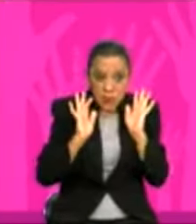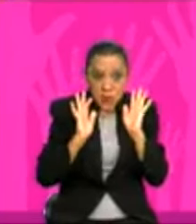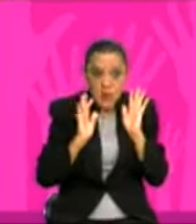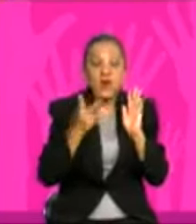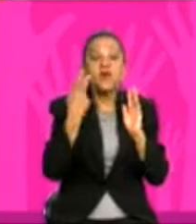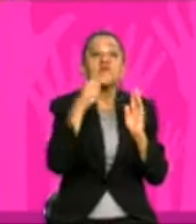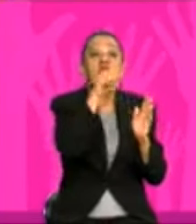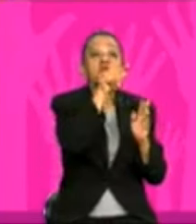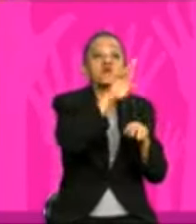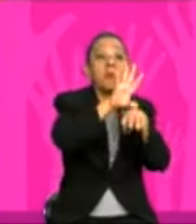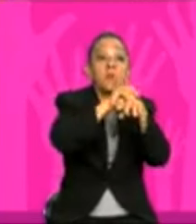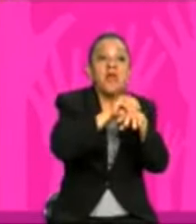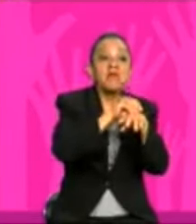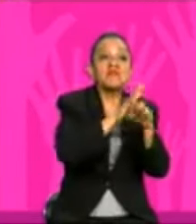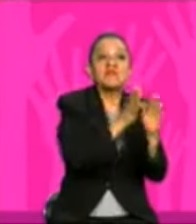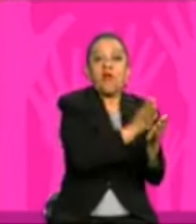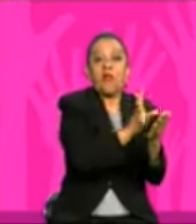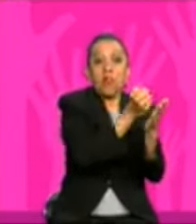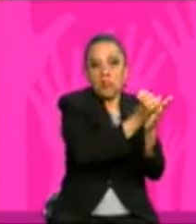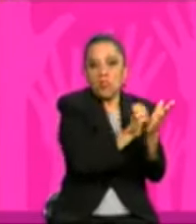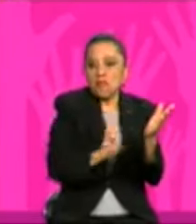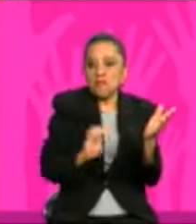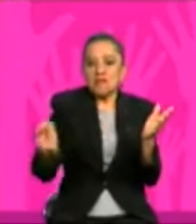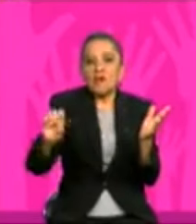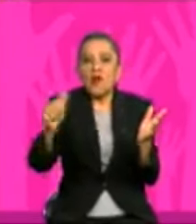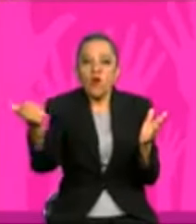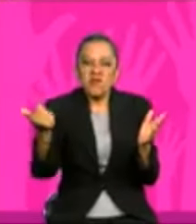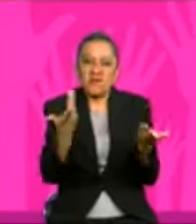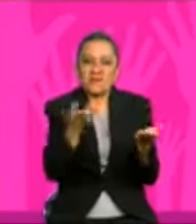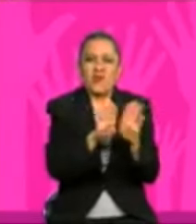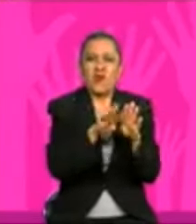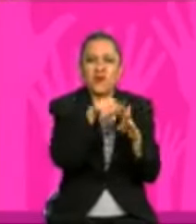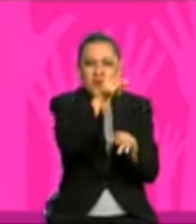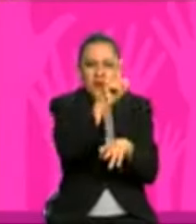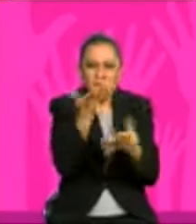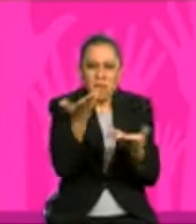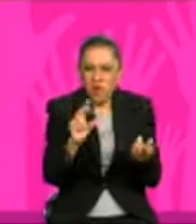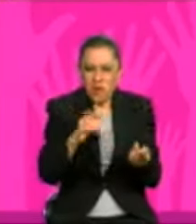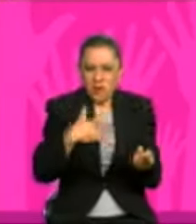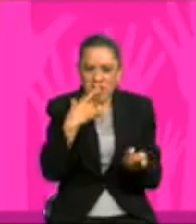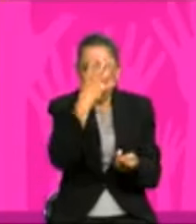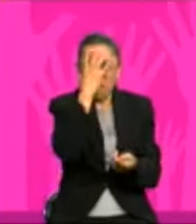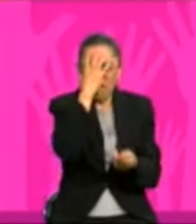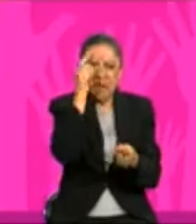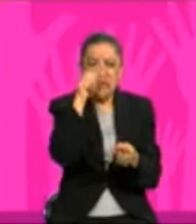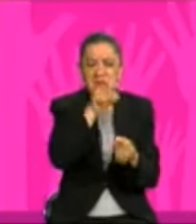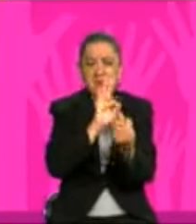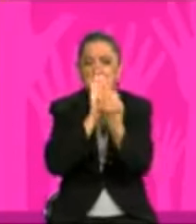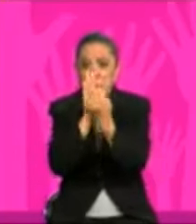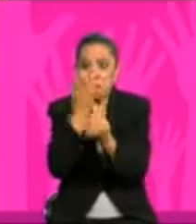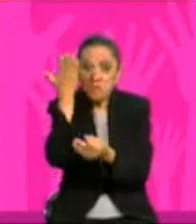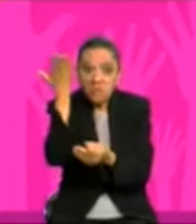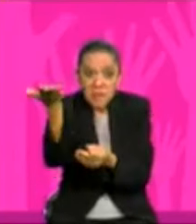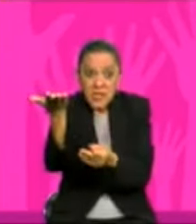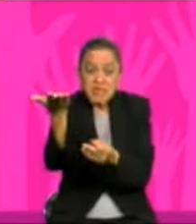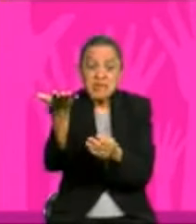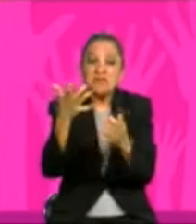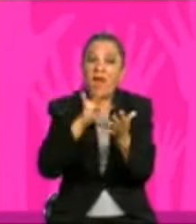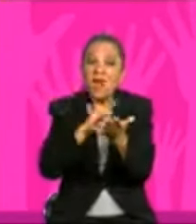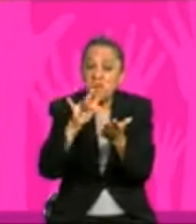atreves hoy a pedir la confianza de las y los morelenses. Por eso, en nuestro gobierno será un gobierno